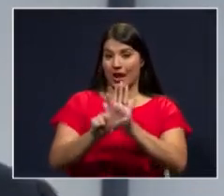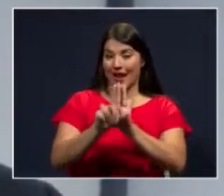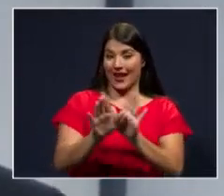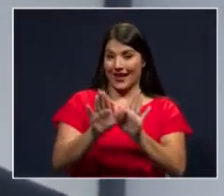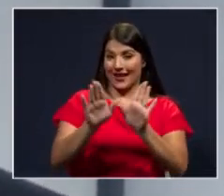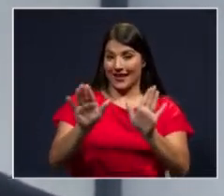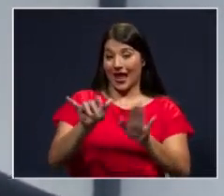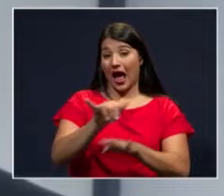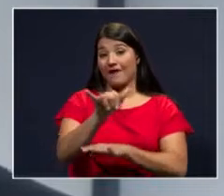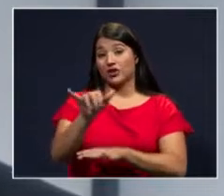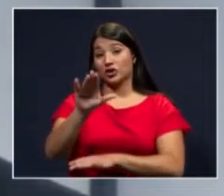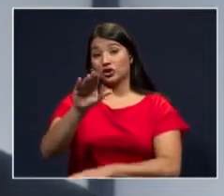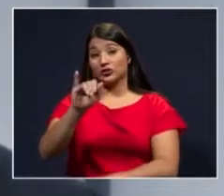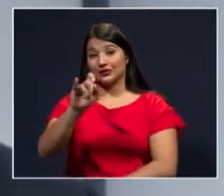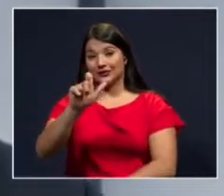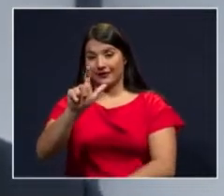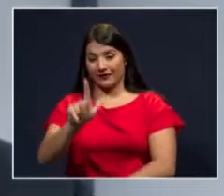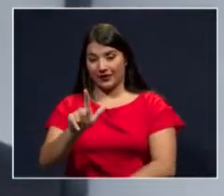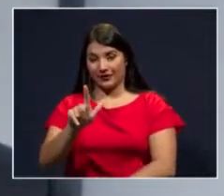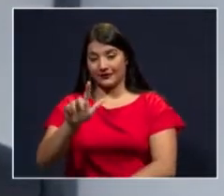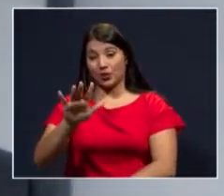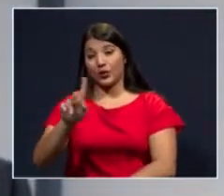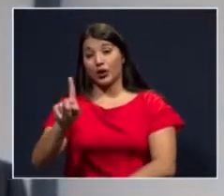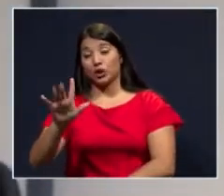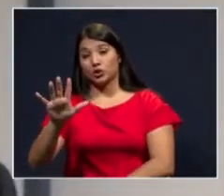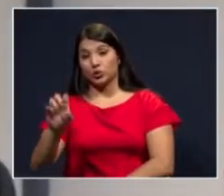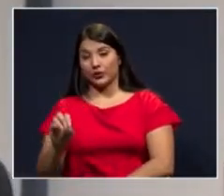Aviación Civil 5150.